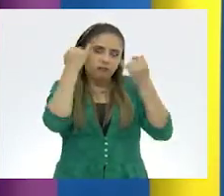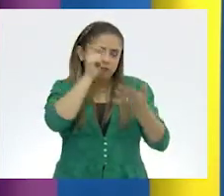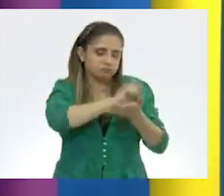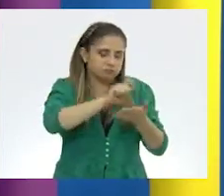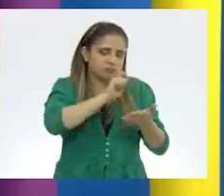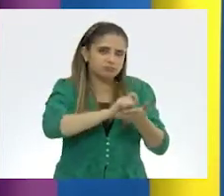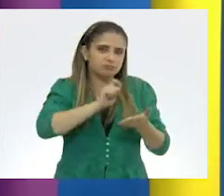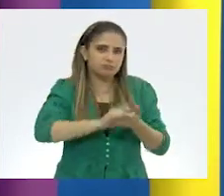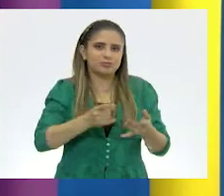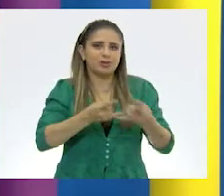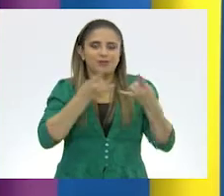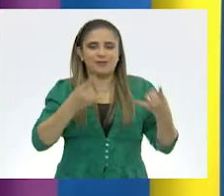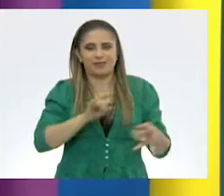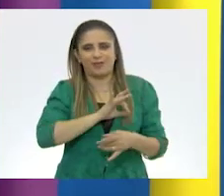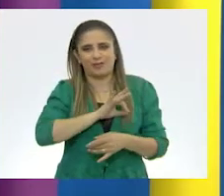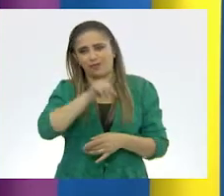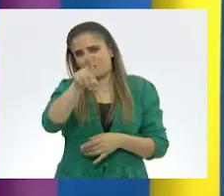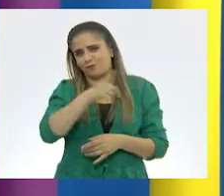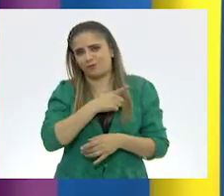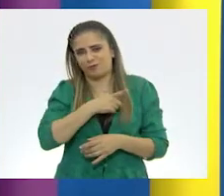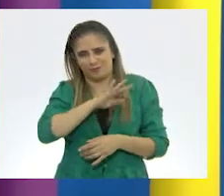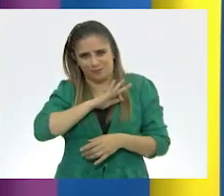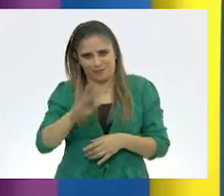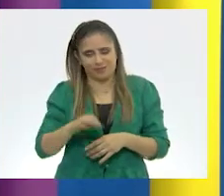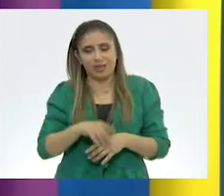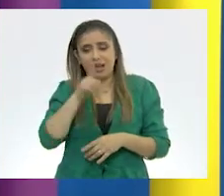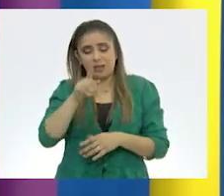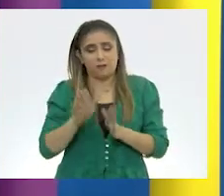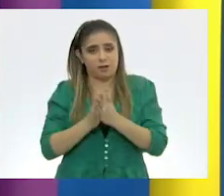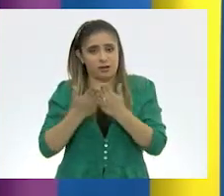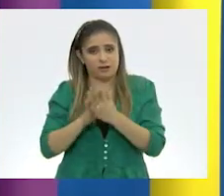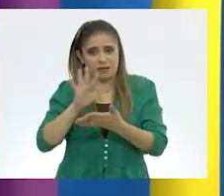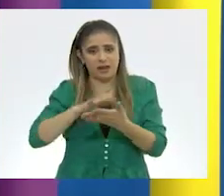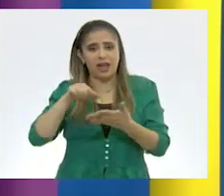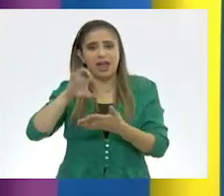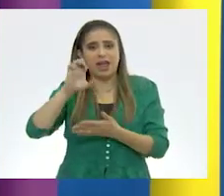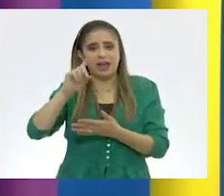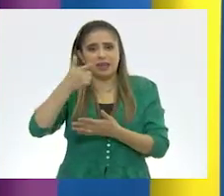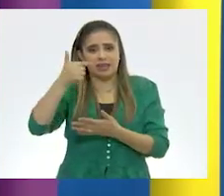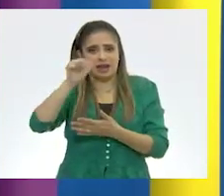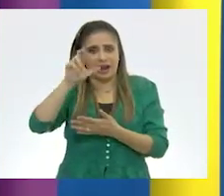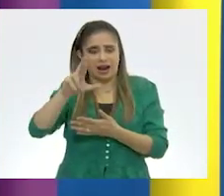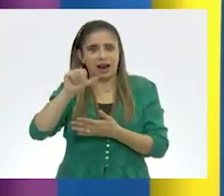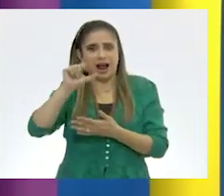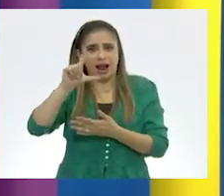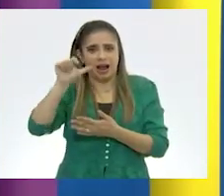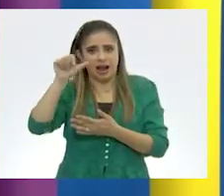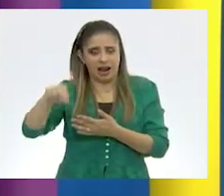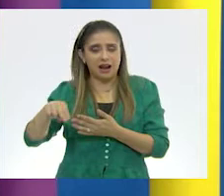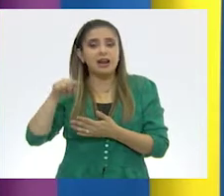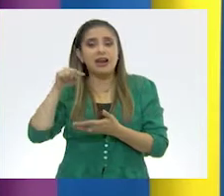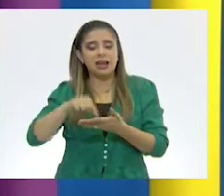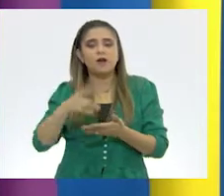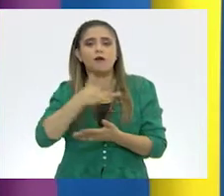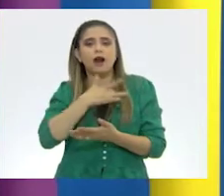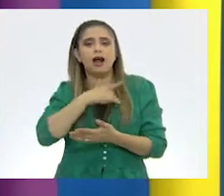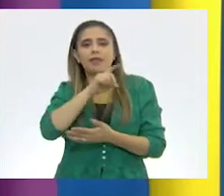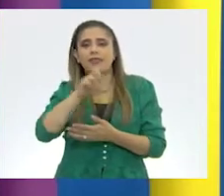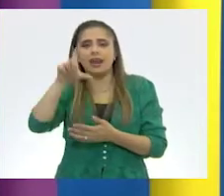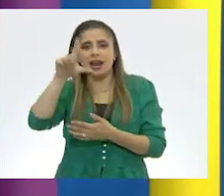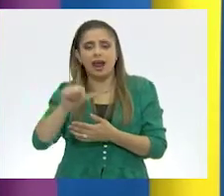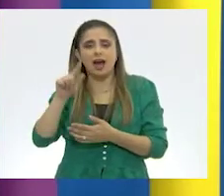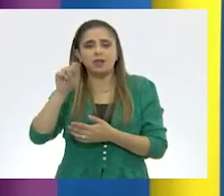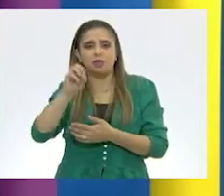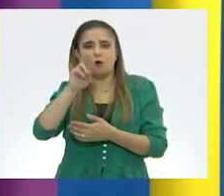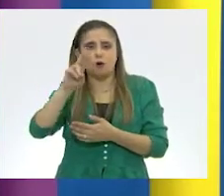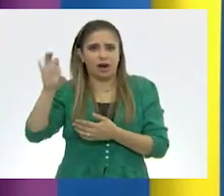lugares. En tu libro de lecturas hay un cuento de Edgar Allan Poe que se llama El corazón de la torre. Te invito a